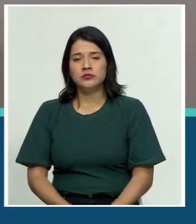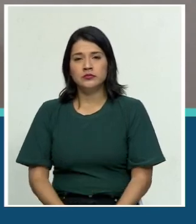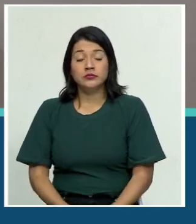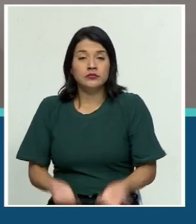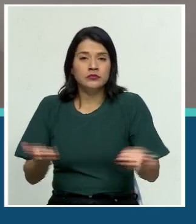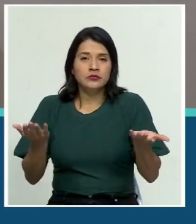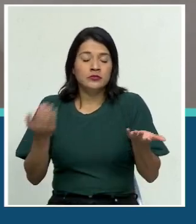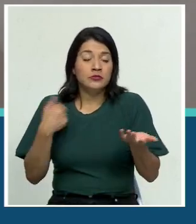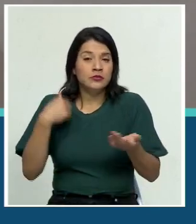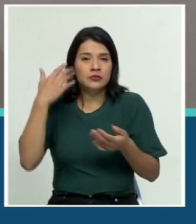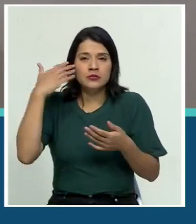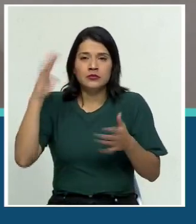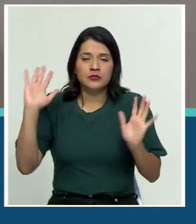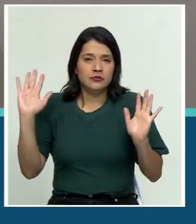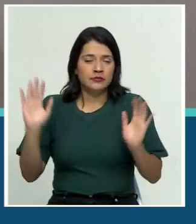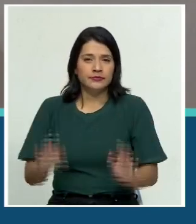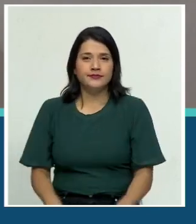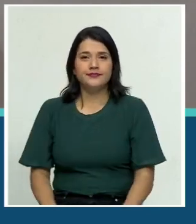No sé,